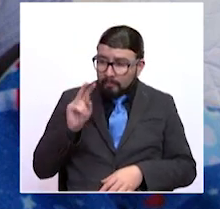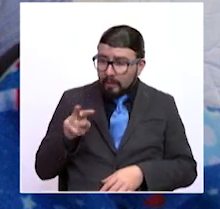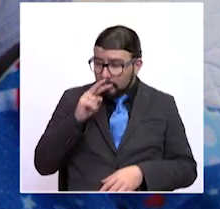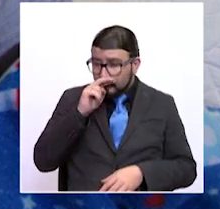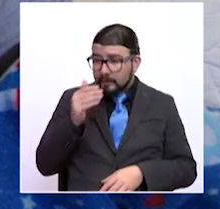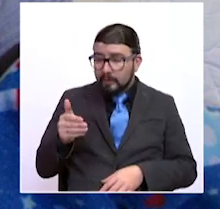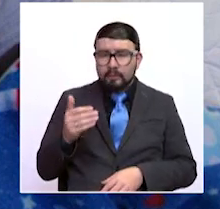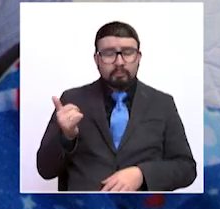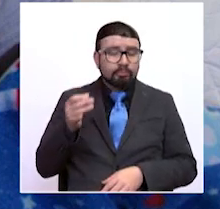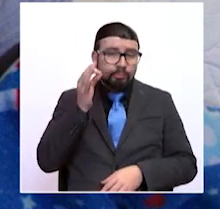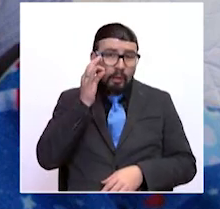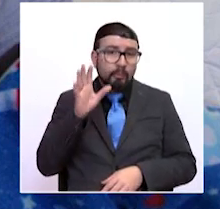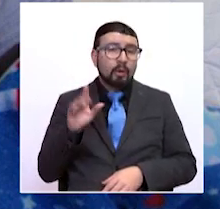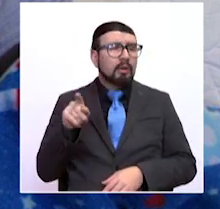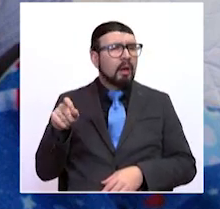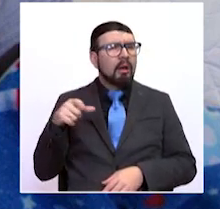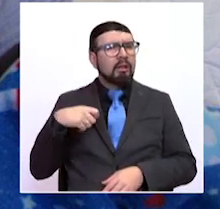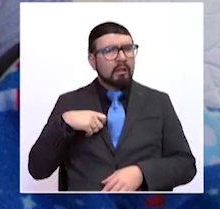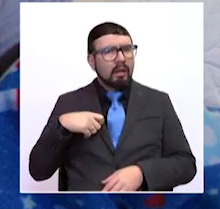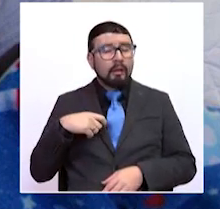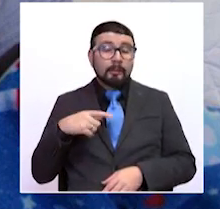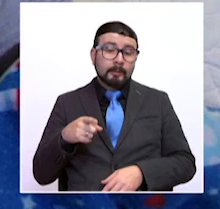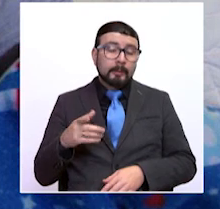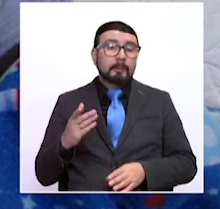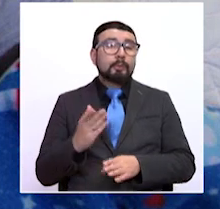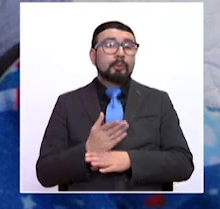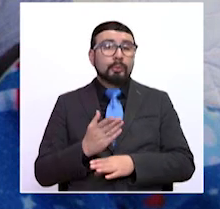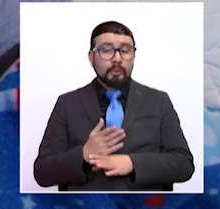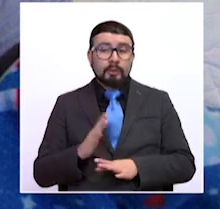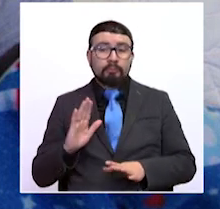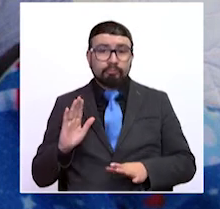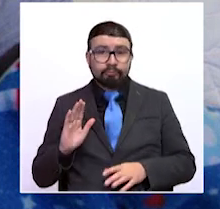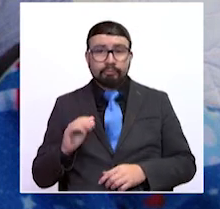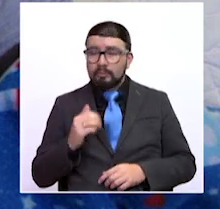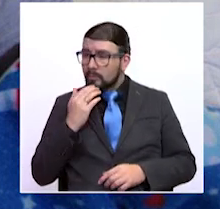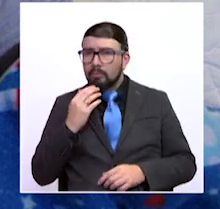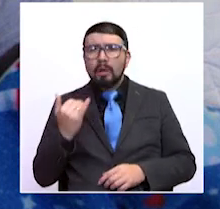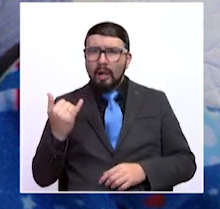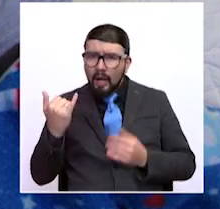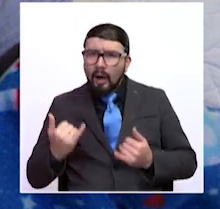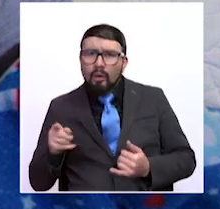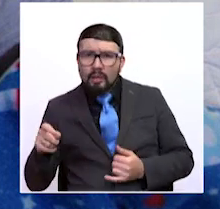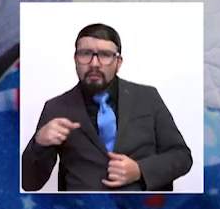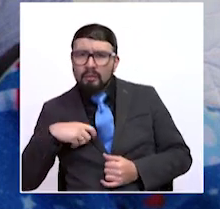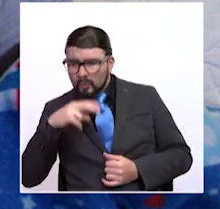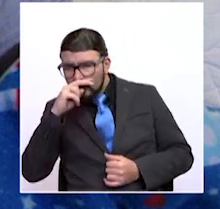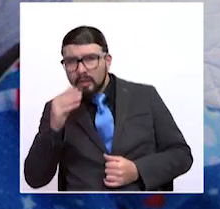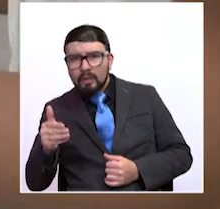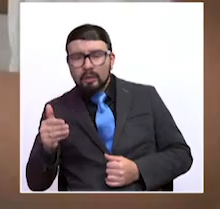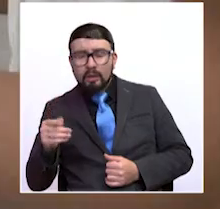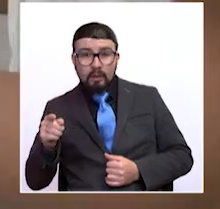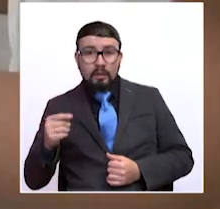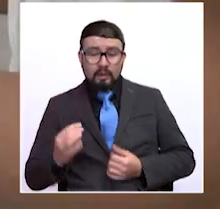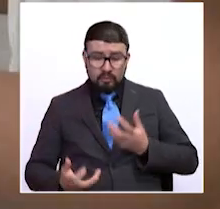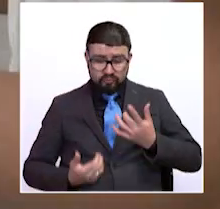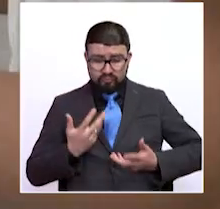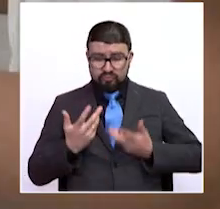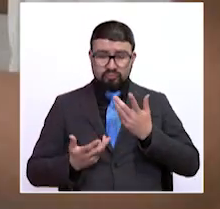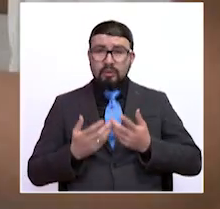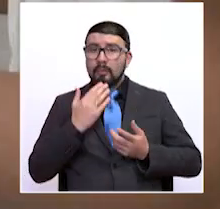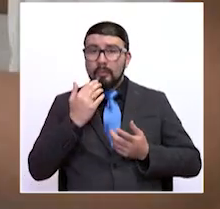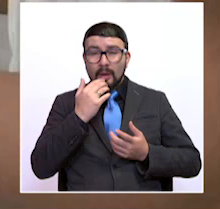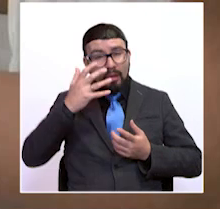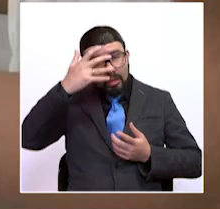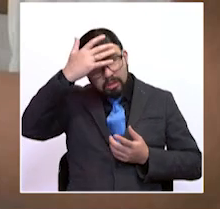que muy probablemente va a tener un problema. Nosotros tenemos actualmente un niño con una quemadura a nivel del cuero